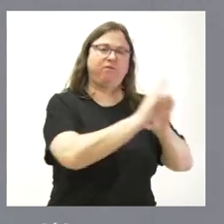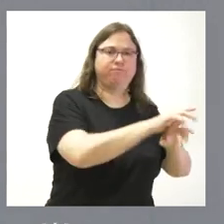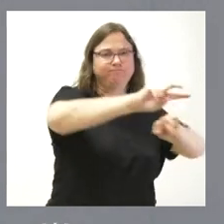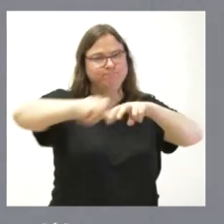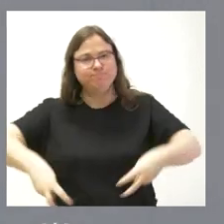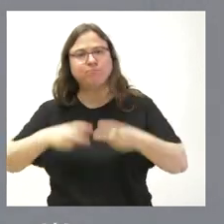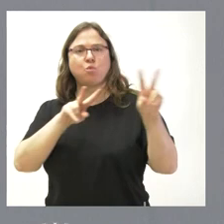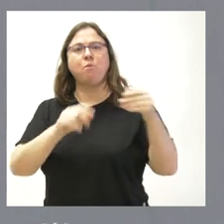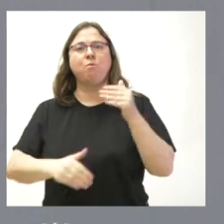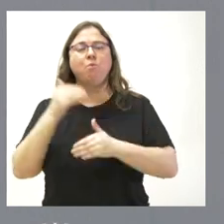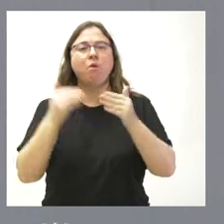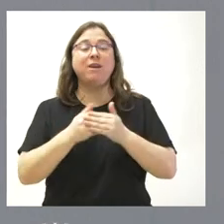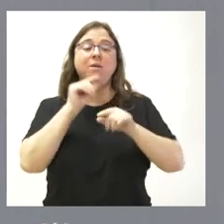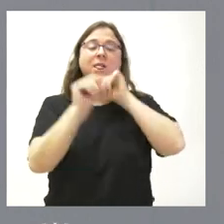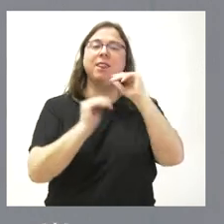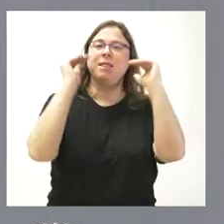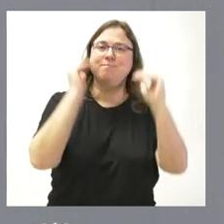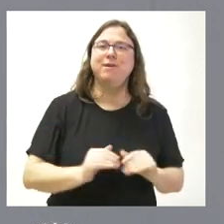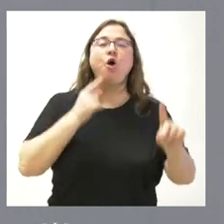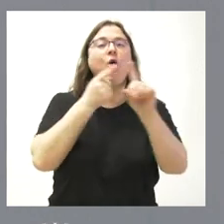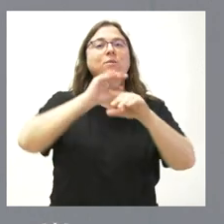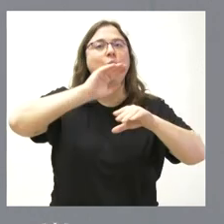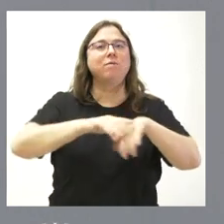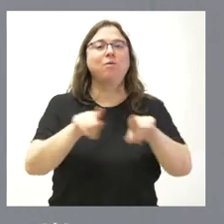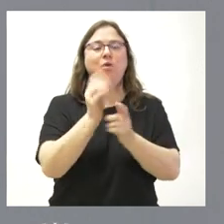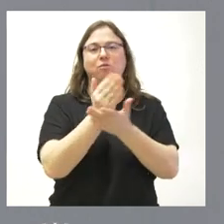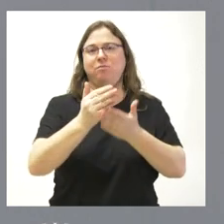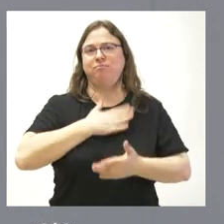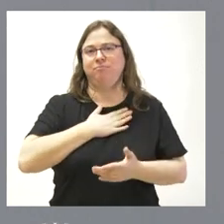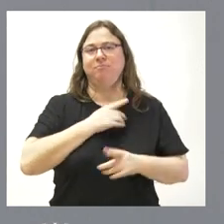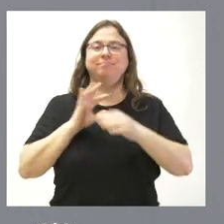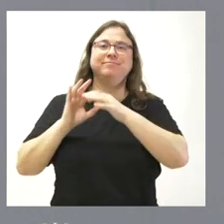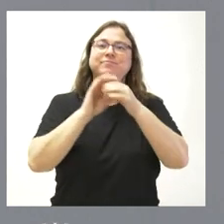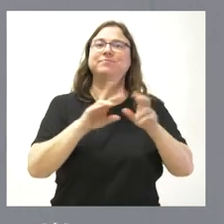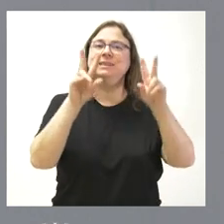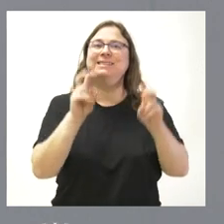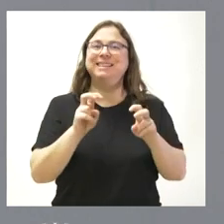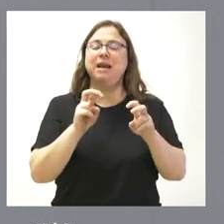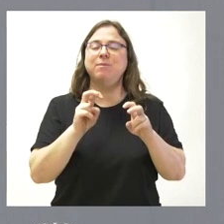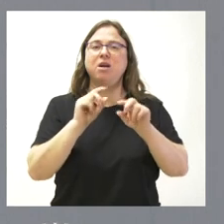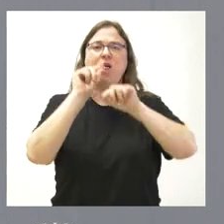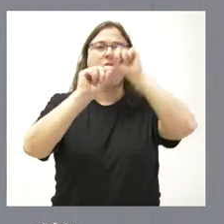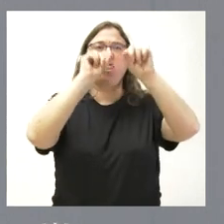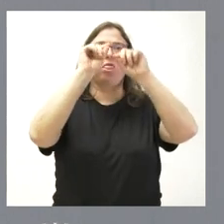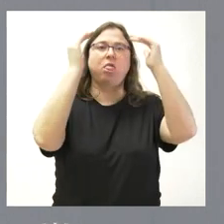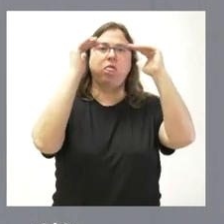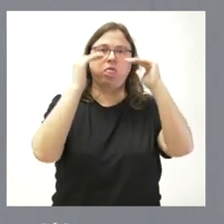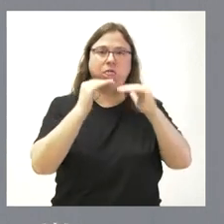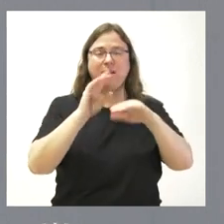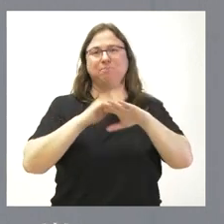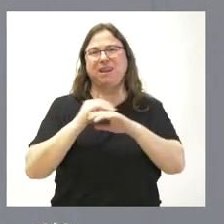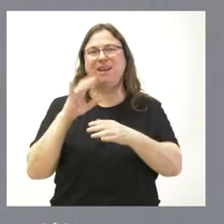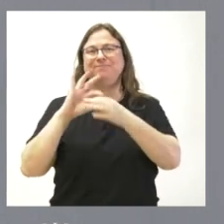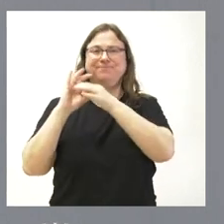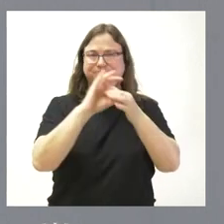emisiones de la del cumplimiento de los objetivos que tenemos como comunidad Autónoma en relación con la descarbonización de la economía